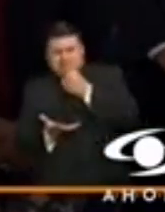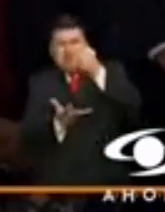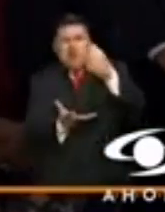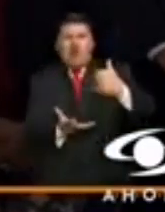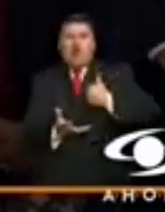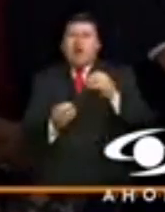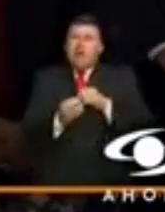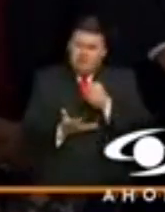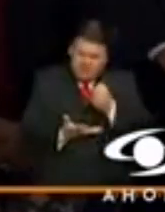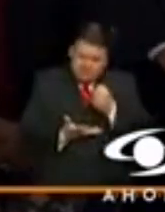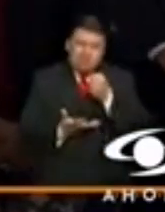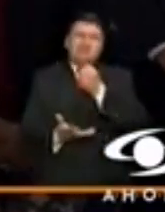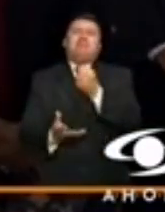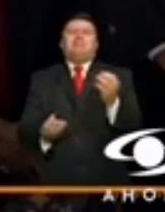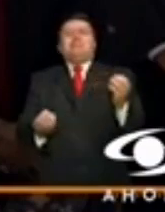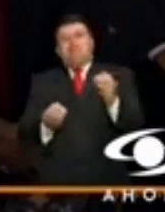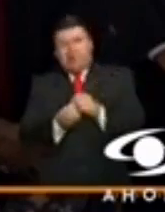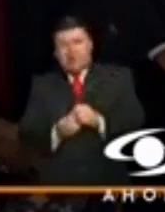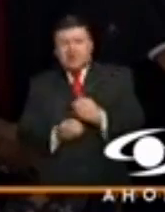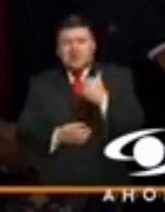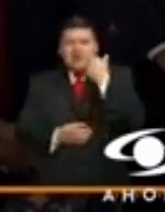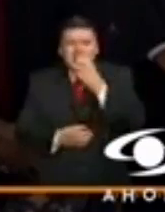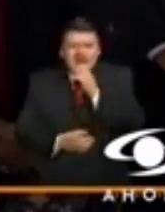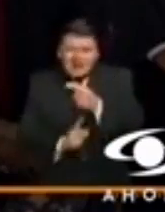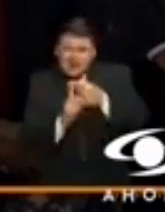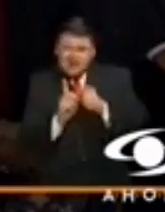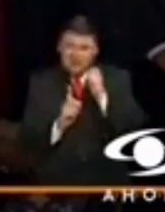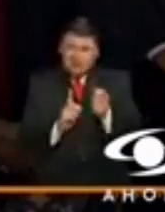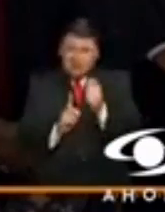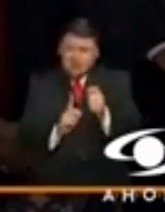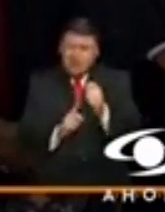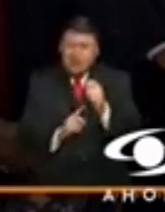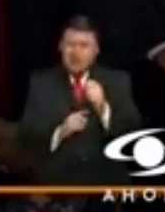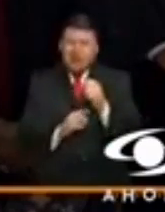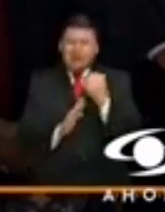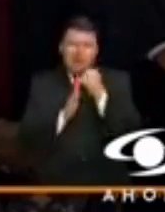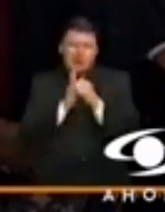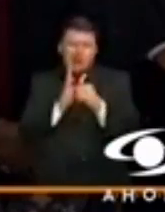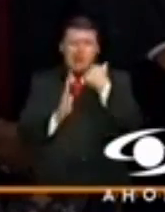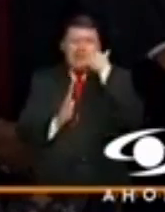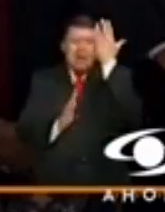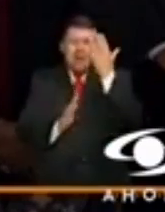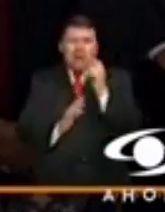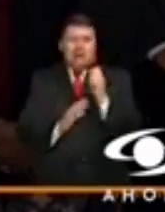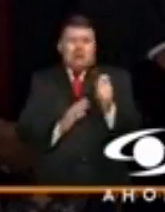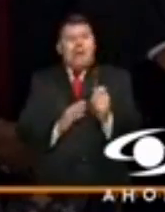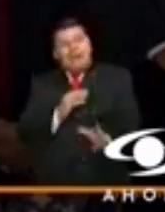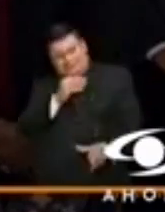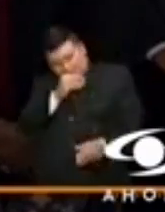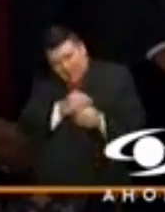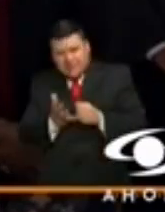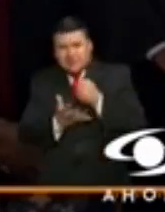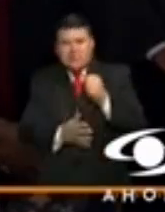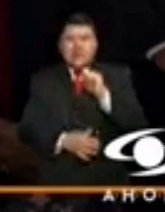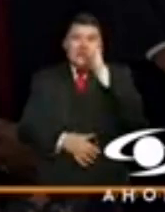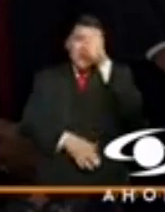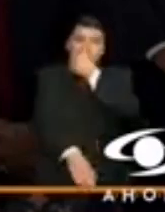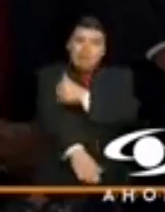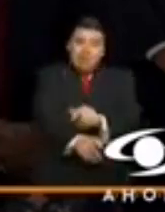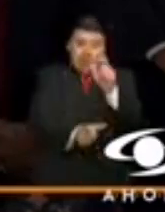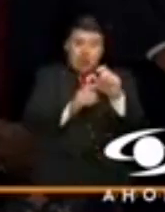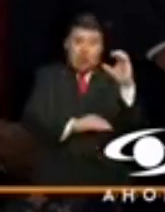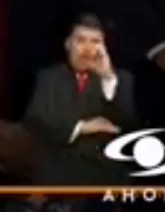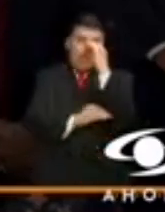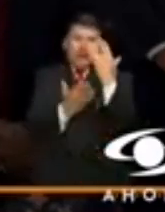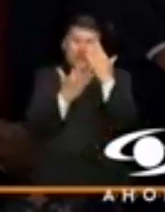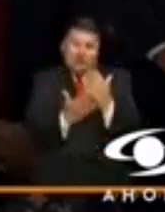en acción, un giro adicional a los adultos mayores del programa Colombia Mayor, beneficiando a más de 10 millones de